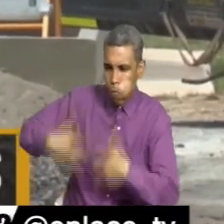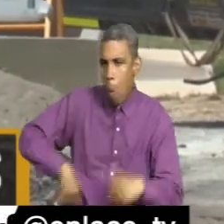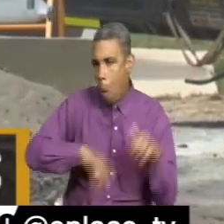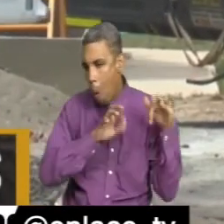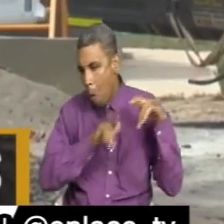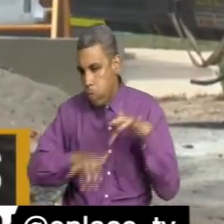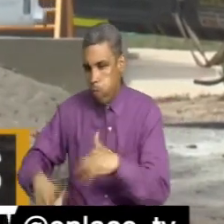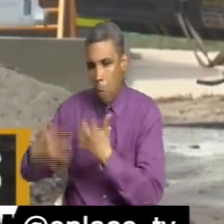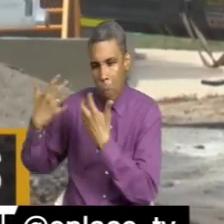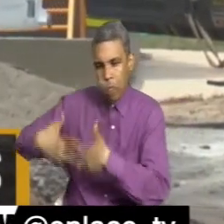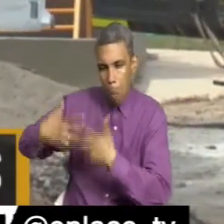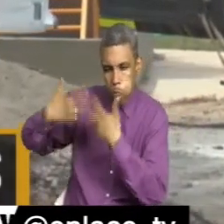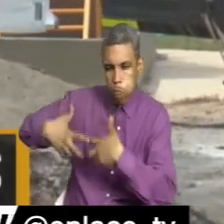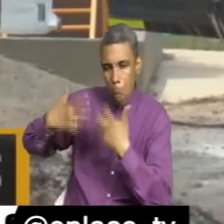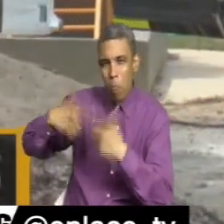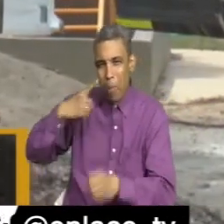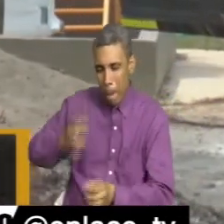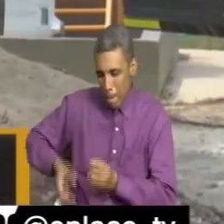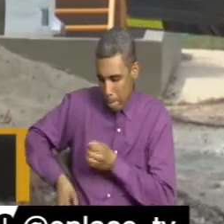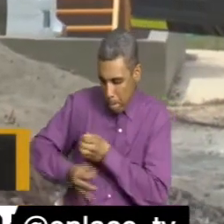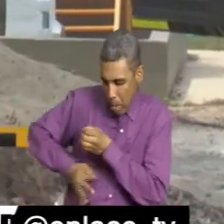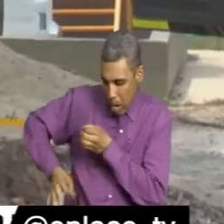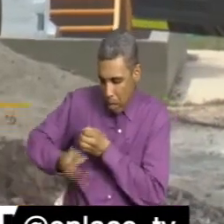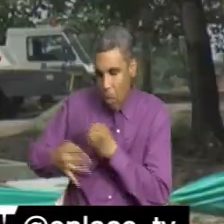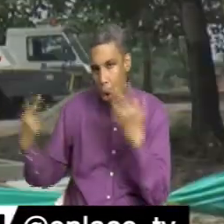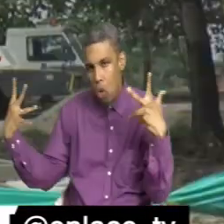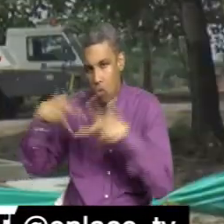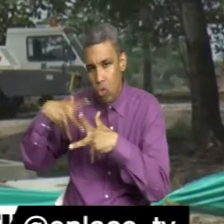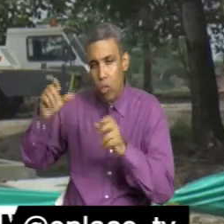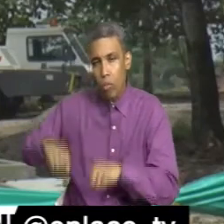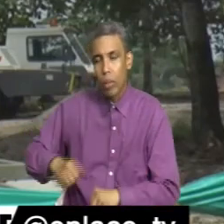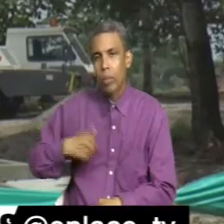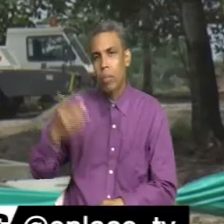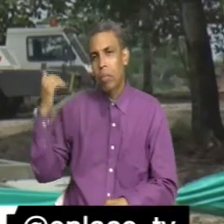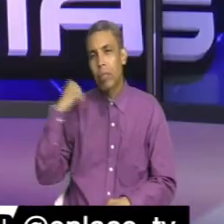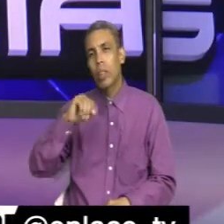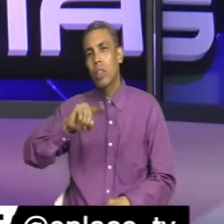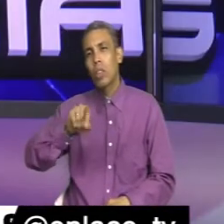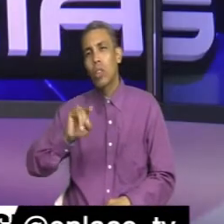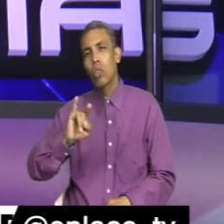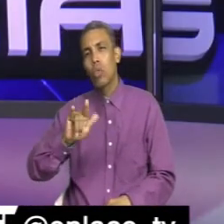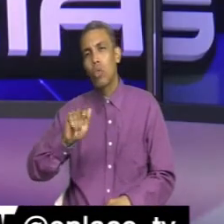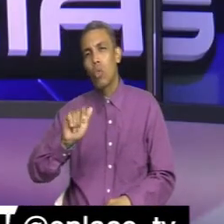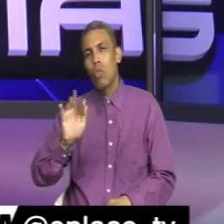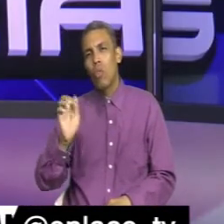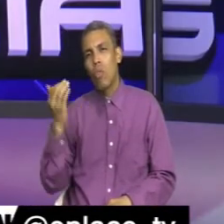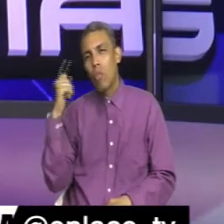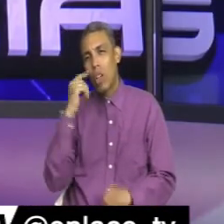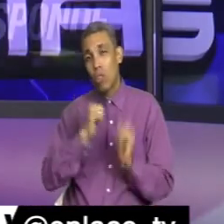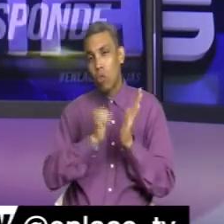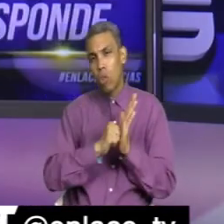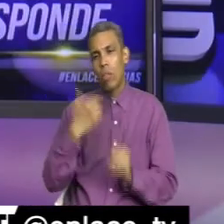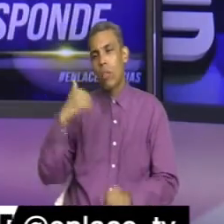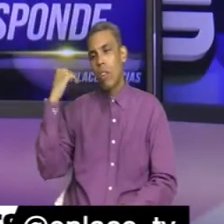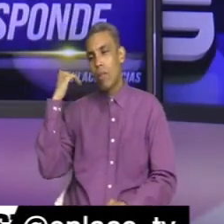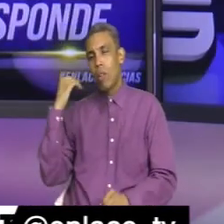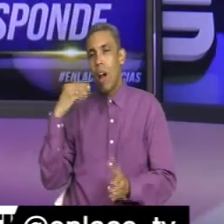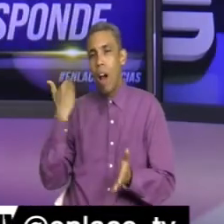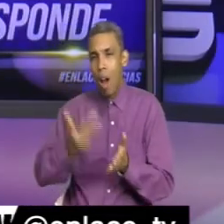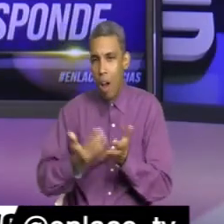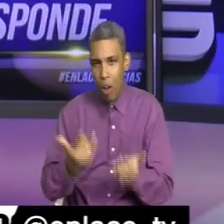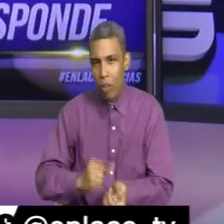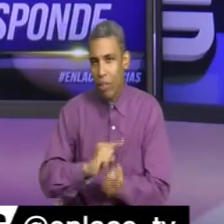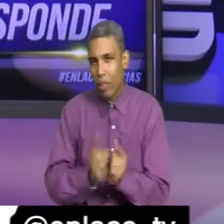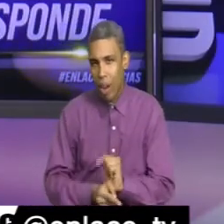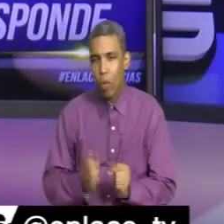sedimentarse. Por años el acueducto de Barranca Bermeja hizo el tratamiento del agua con sulfato sólido. En otras noticias, Ecopetrol se pronunció